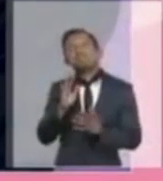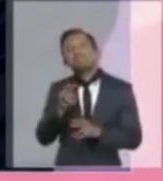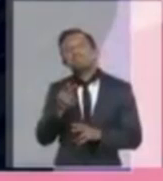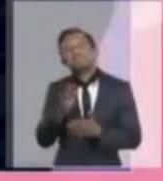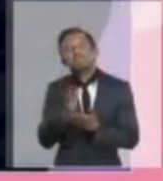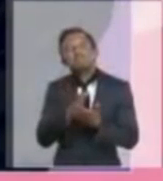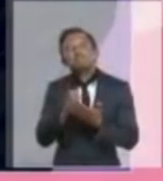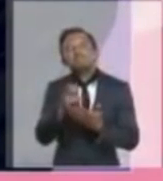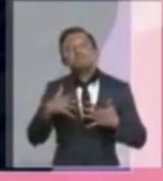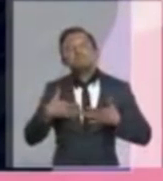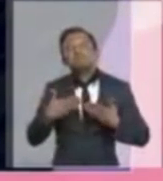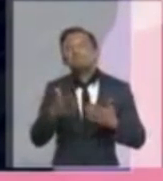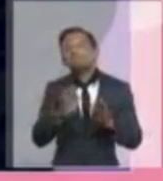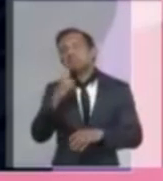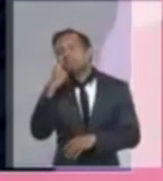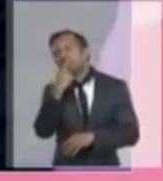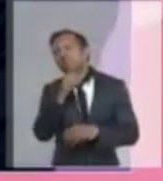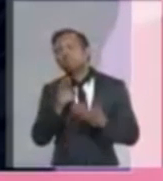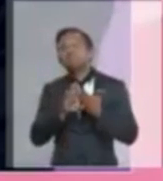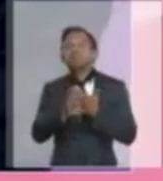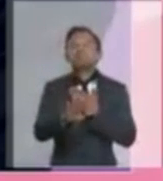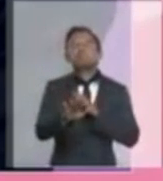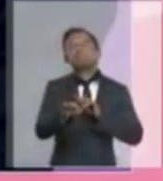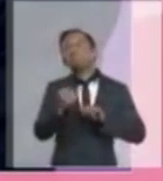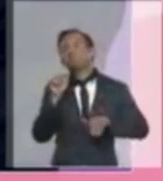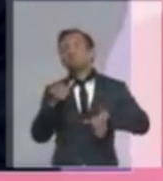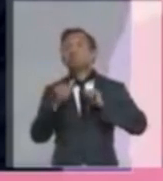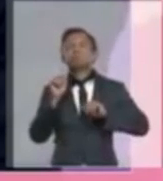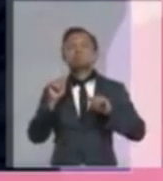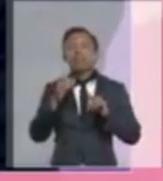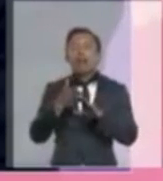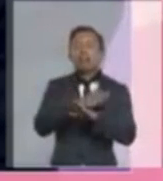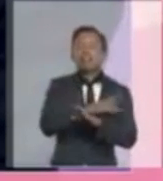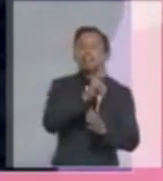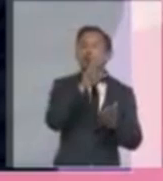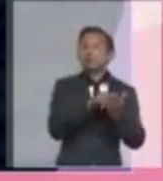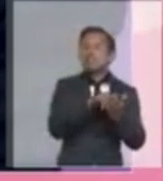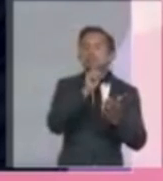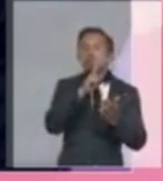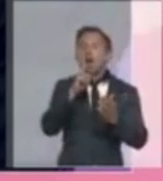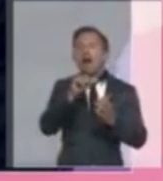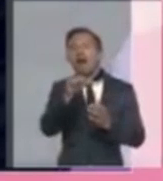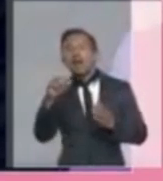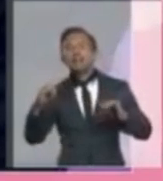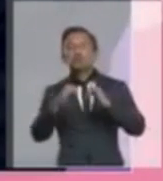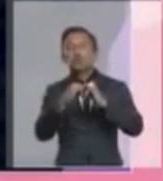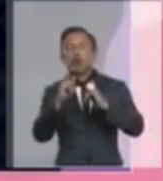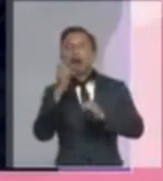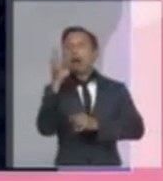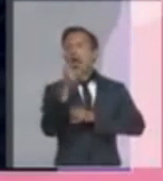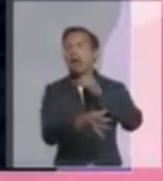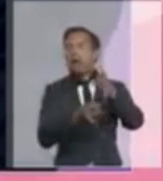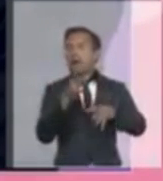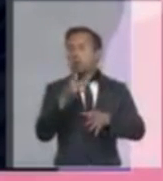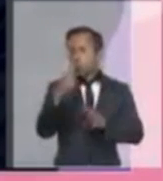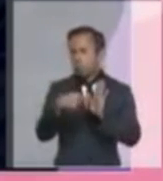2000, cuando fue la alternancia hasta la fecha. Un desprestigio también de muchas de las instituciones. Y le voy a poner un ejemplo. Usted